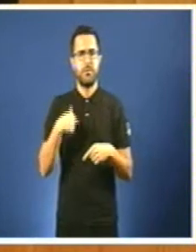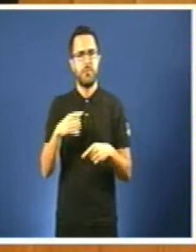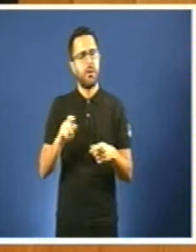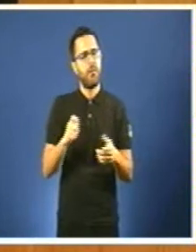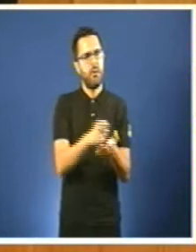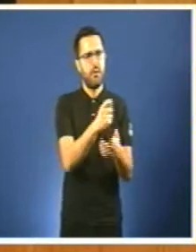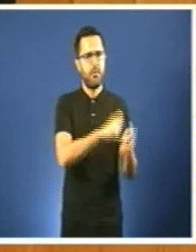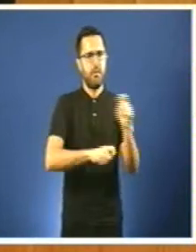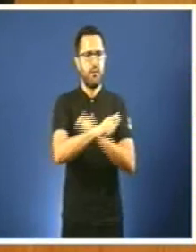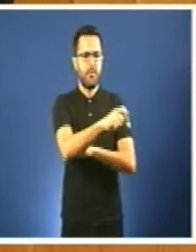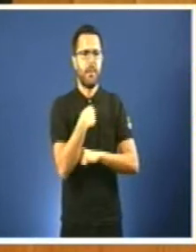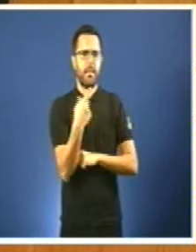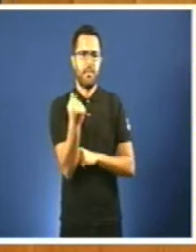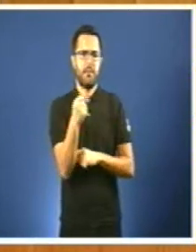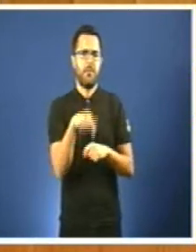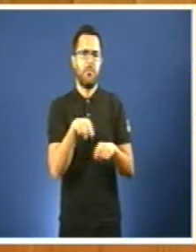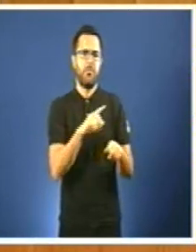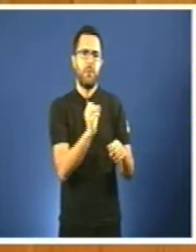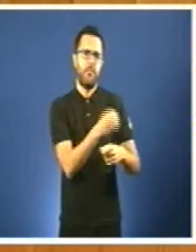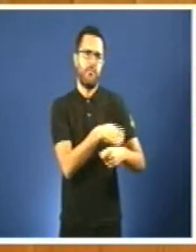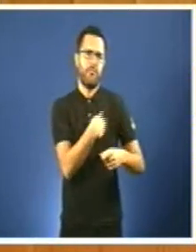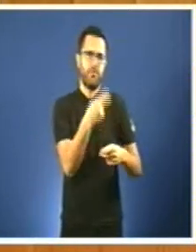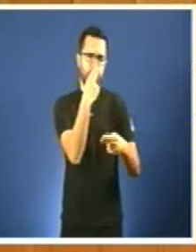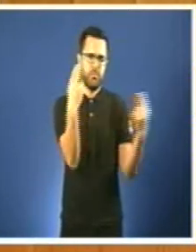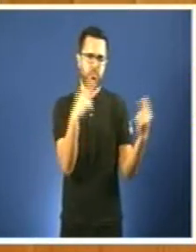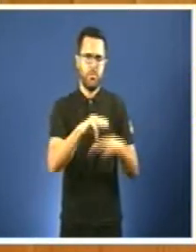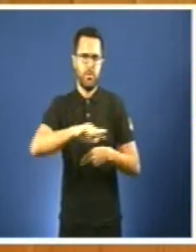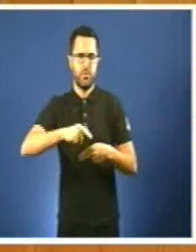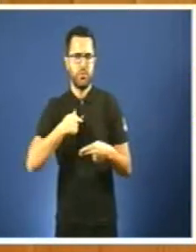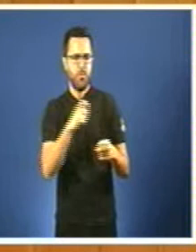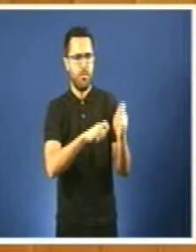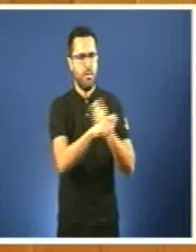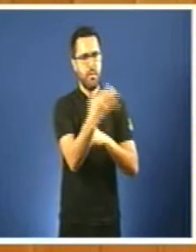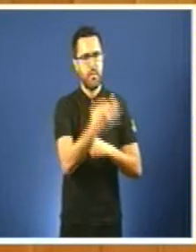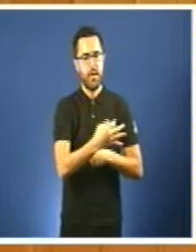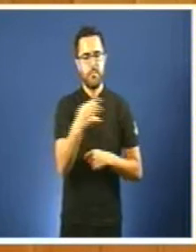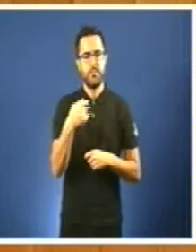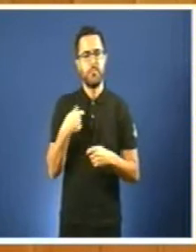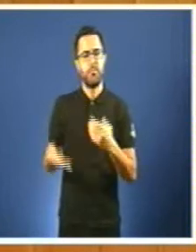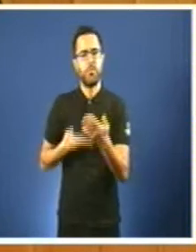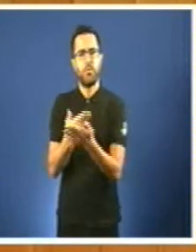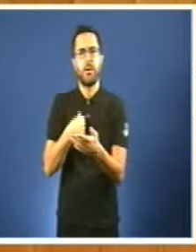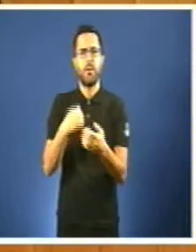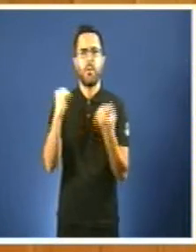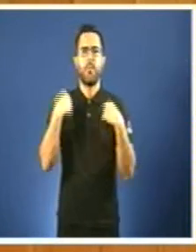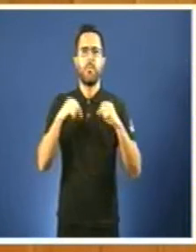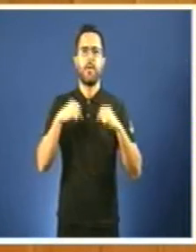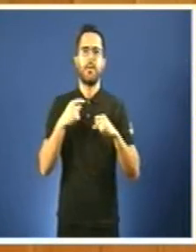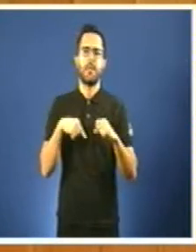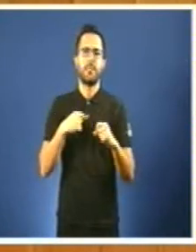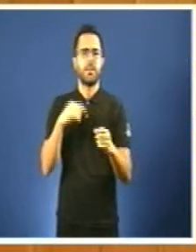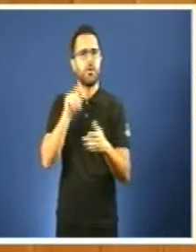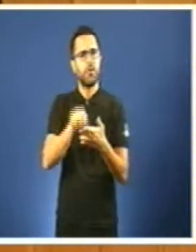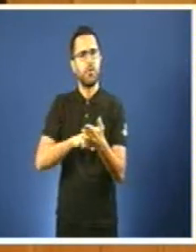erario público? Sí ou non? Vai propor a eliminación das prácticas de contratación pública que leven